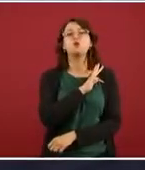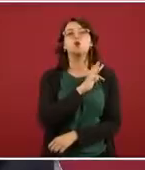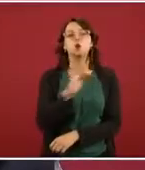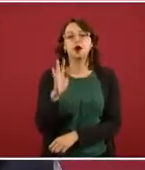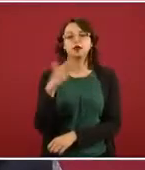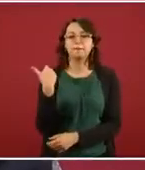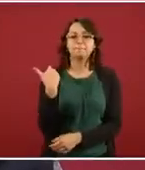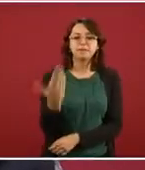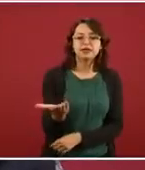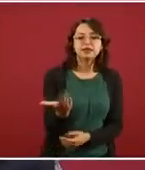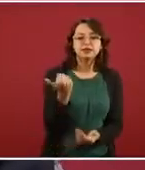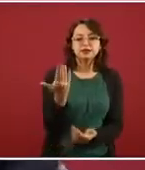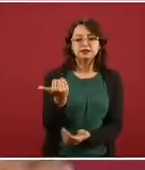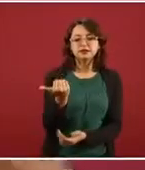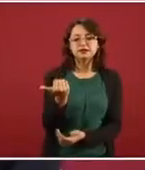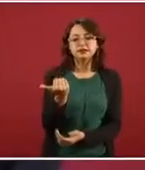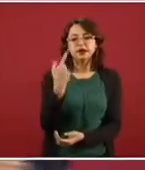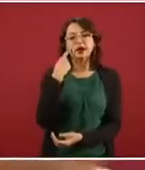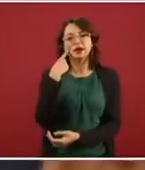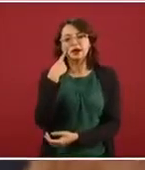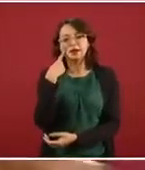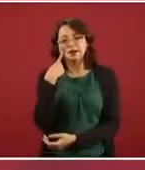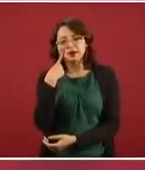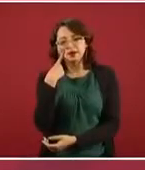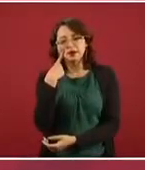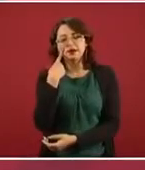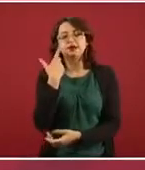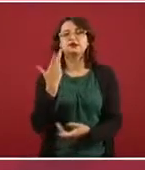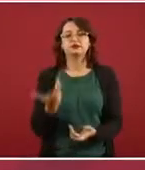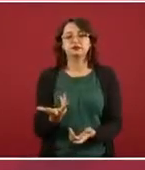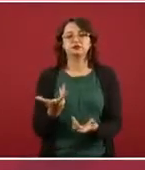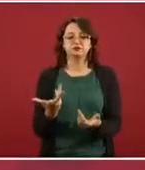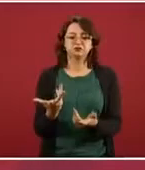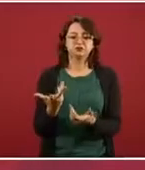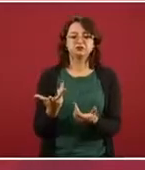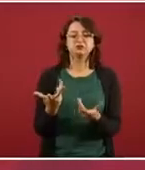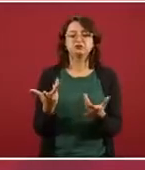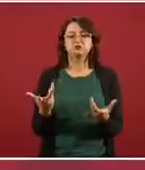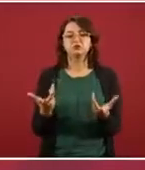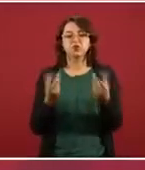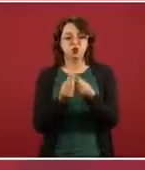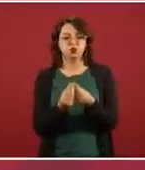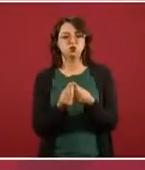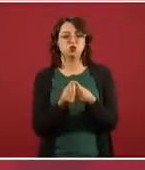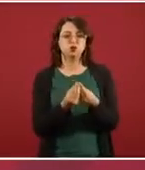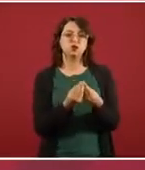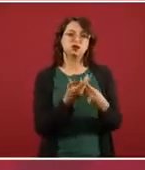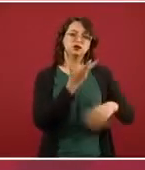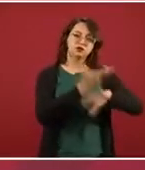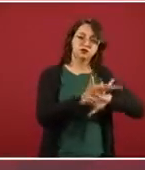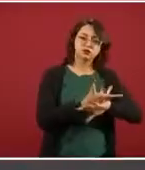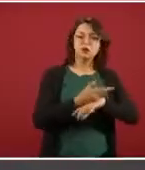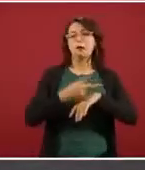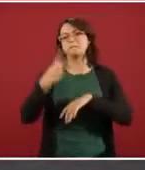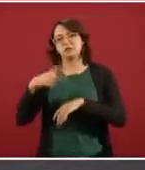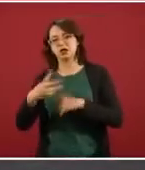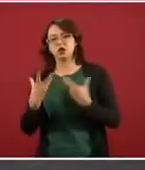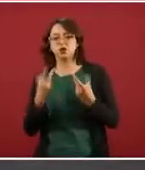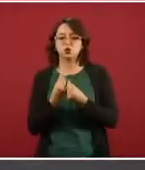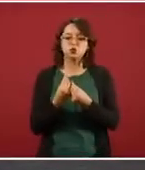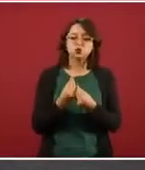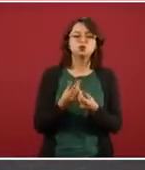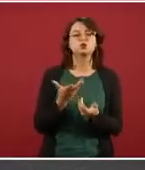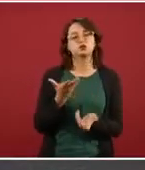distinto, donde participemos de manera conjunta.